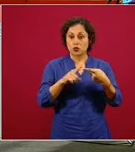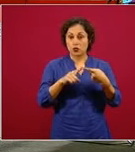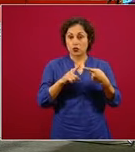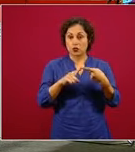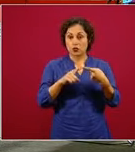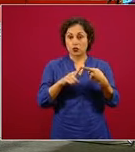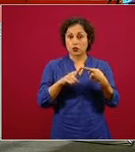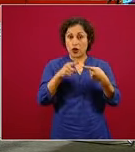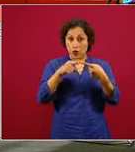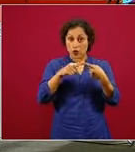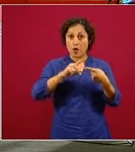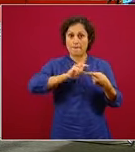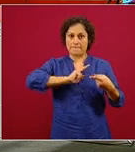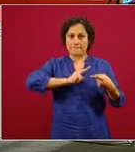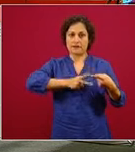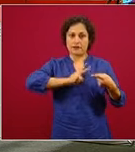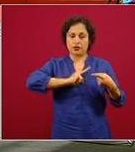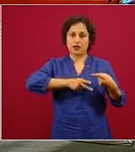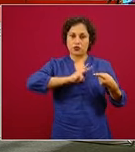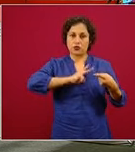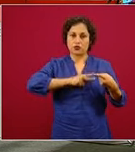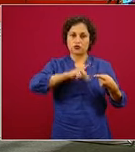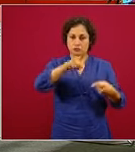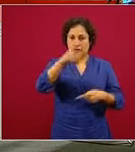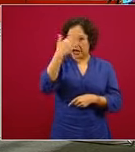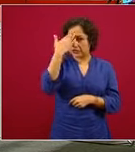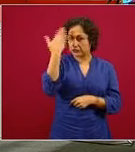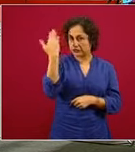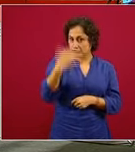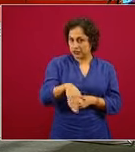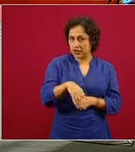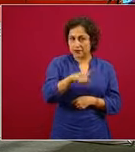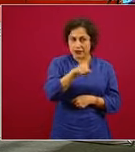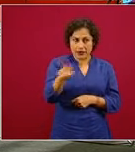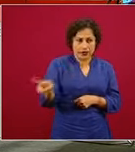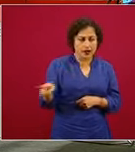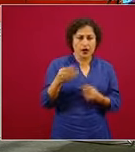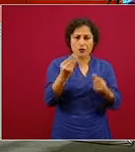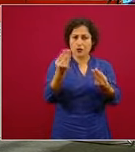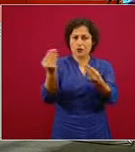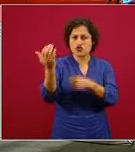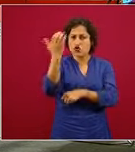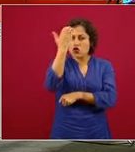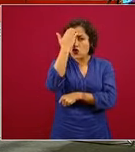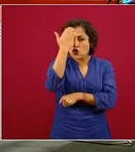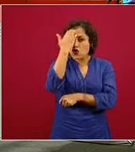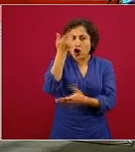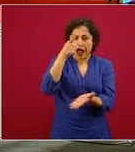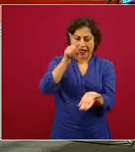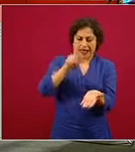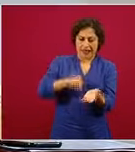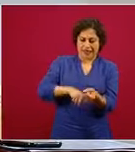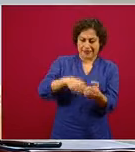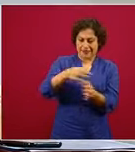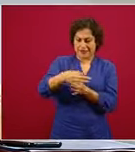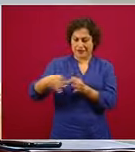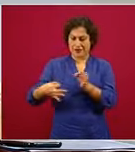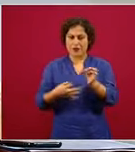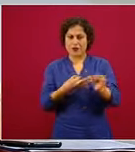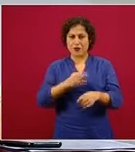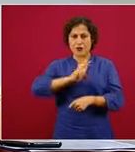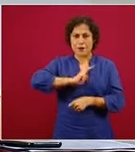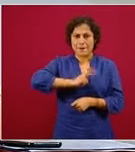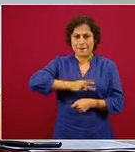malo, el virus, donde, como ustedes pueden ver, lo conocen muy bien, está armado de espículas o